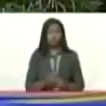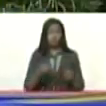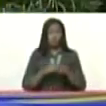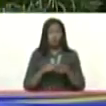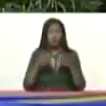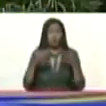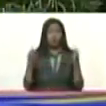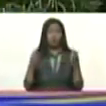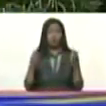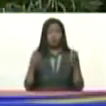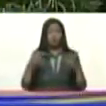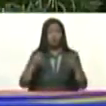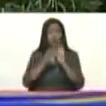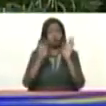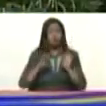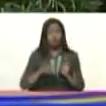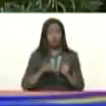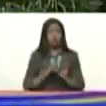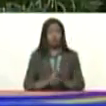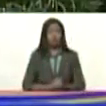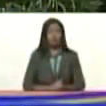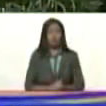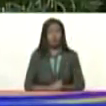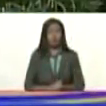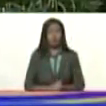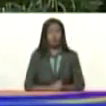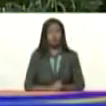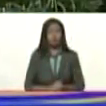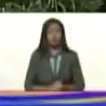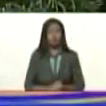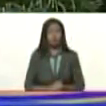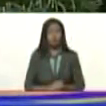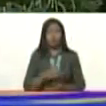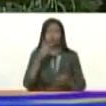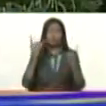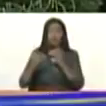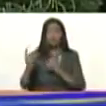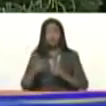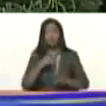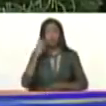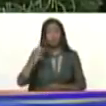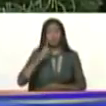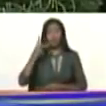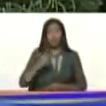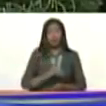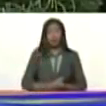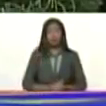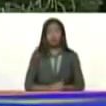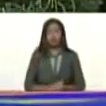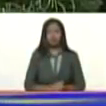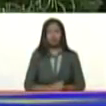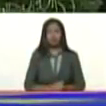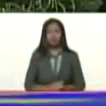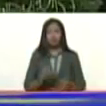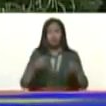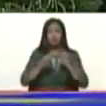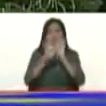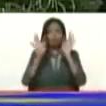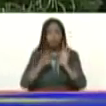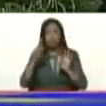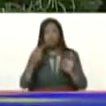están abiertas, todas las puertas están abiertas para el diálogo político, más de 600 llamados al diálogo